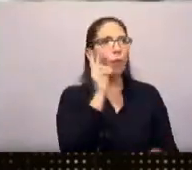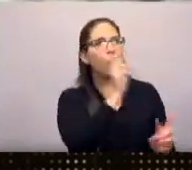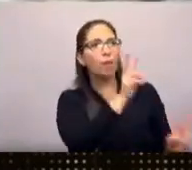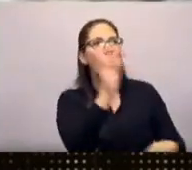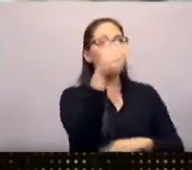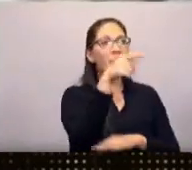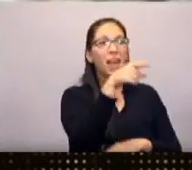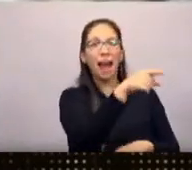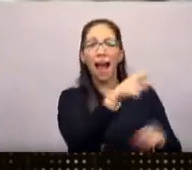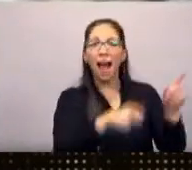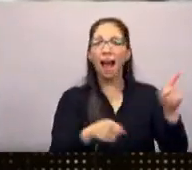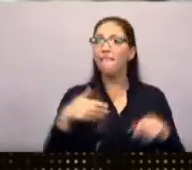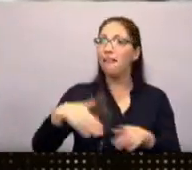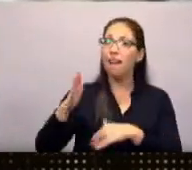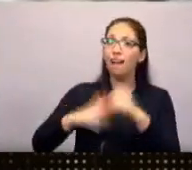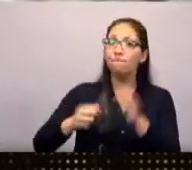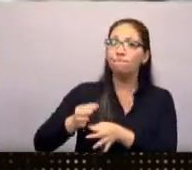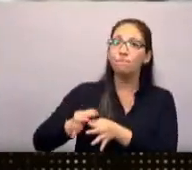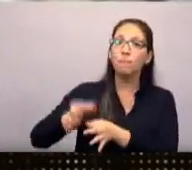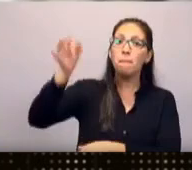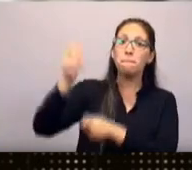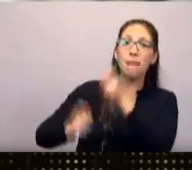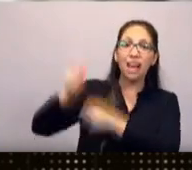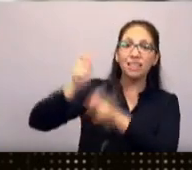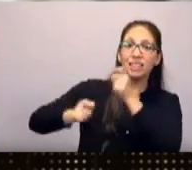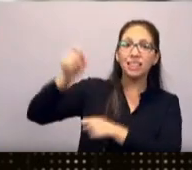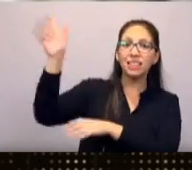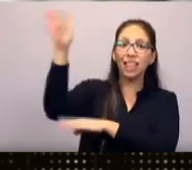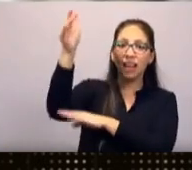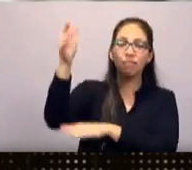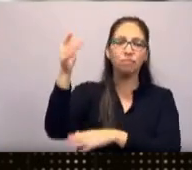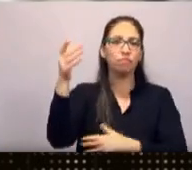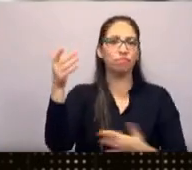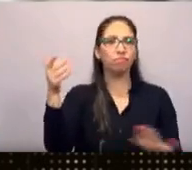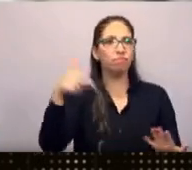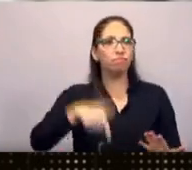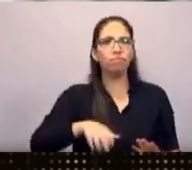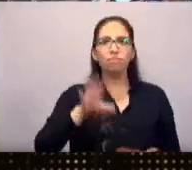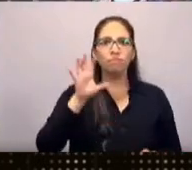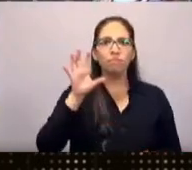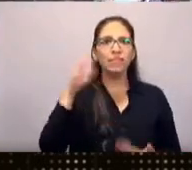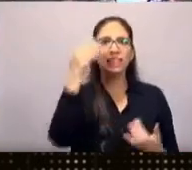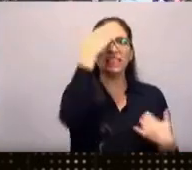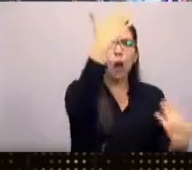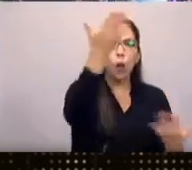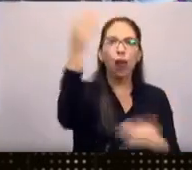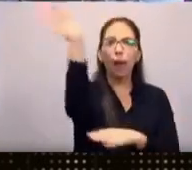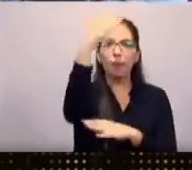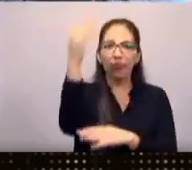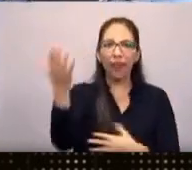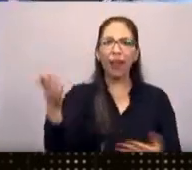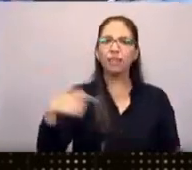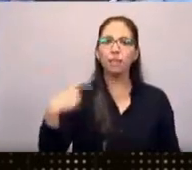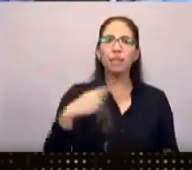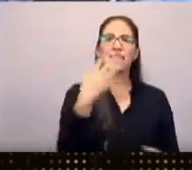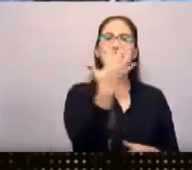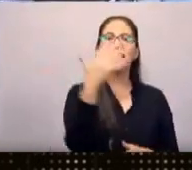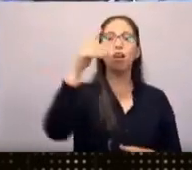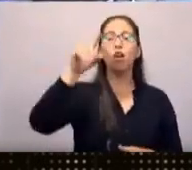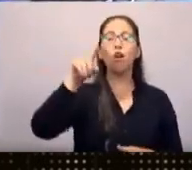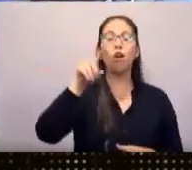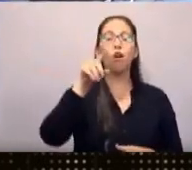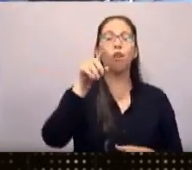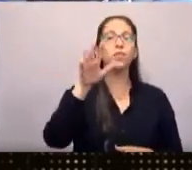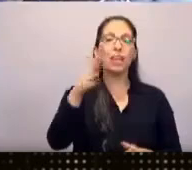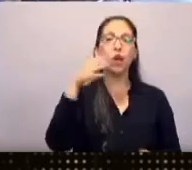vos vas a hacer un mástil saludan a la bandera en las escuelas de la provincia de Buenos Aires 5,2 millones